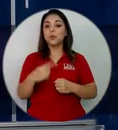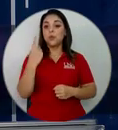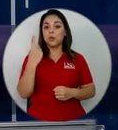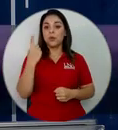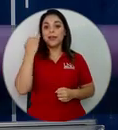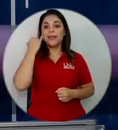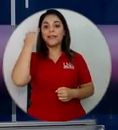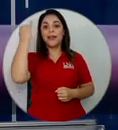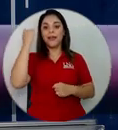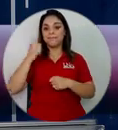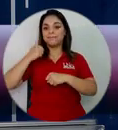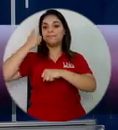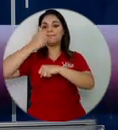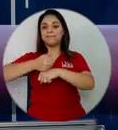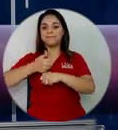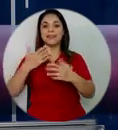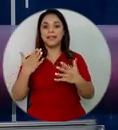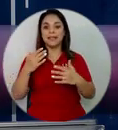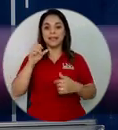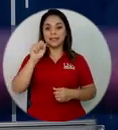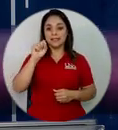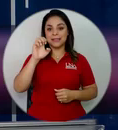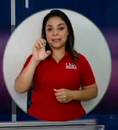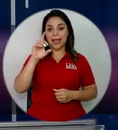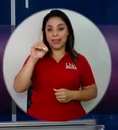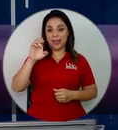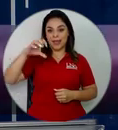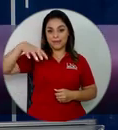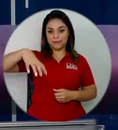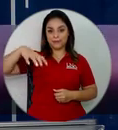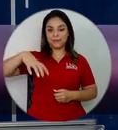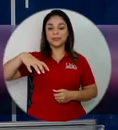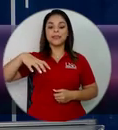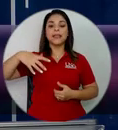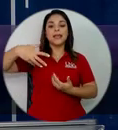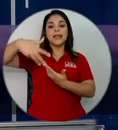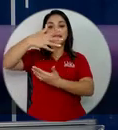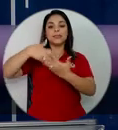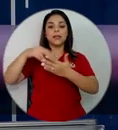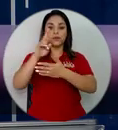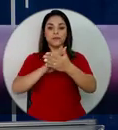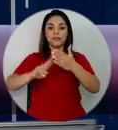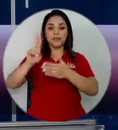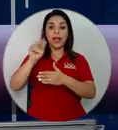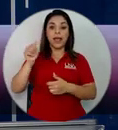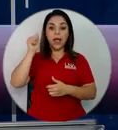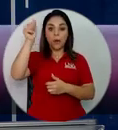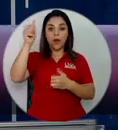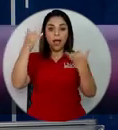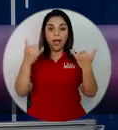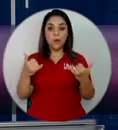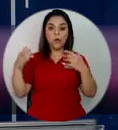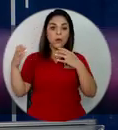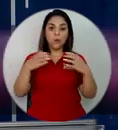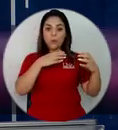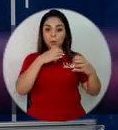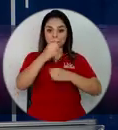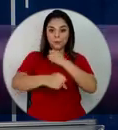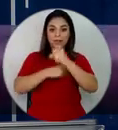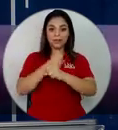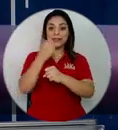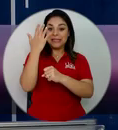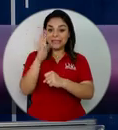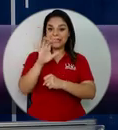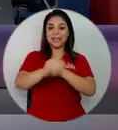país. Una de ellas es precisamente la sede interuniversitaria de Alajuela, que cumple 15 años de existencia y